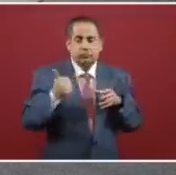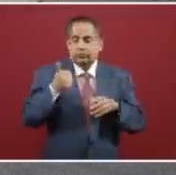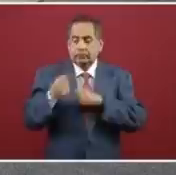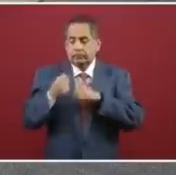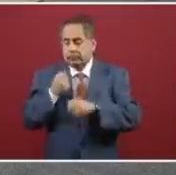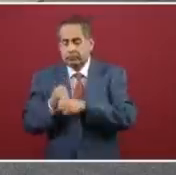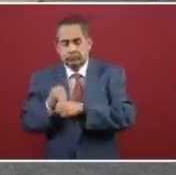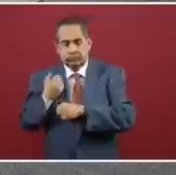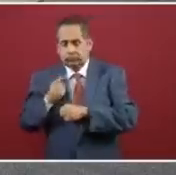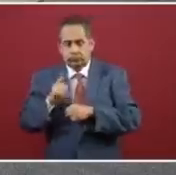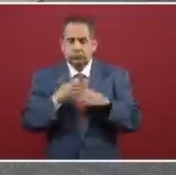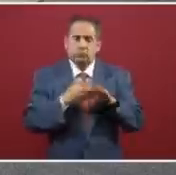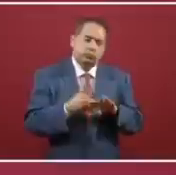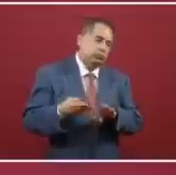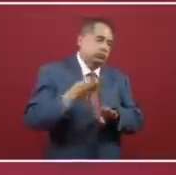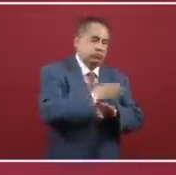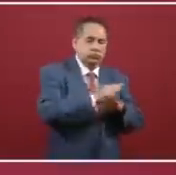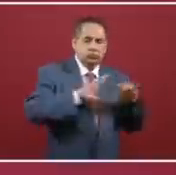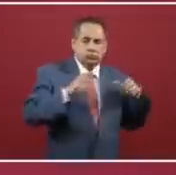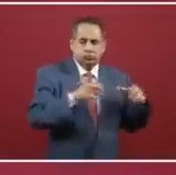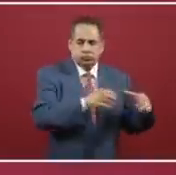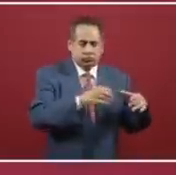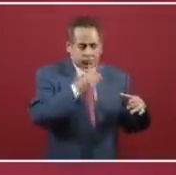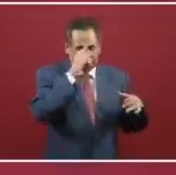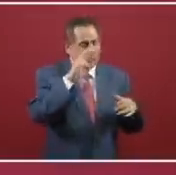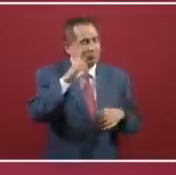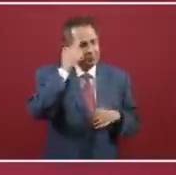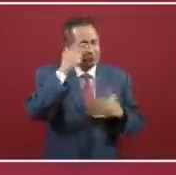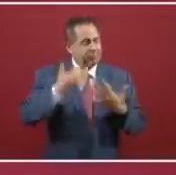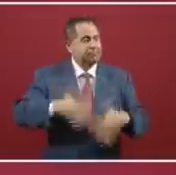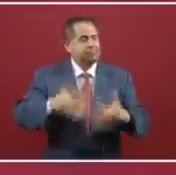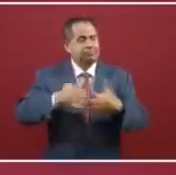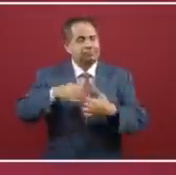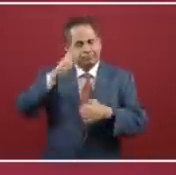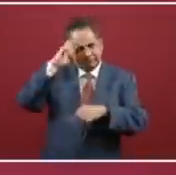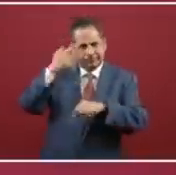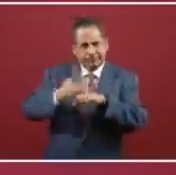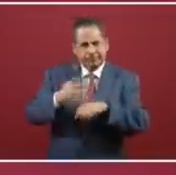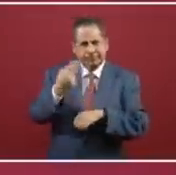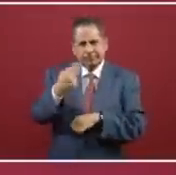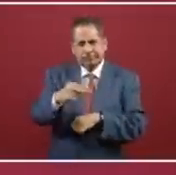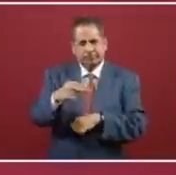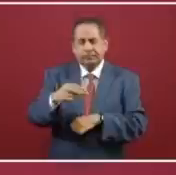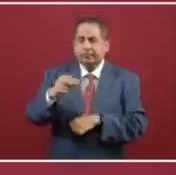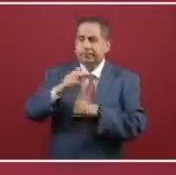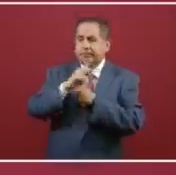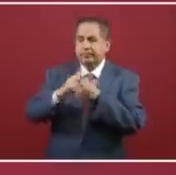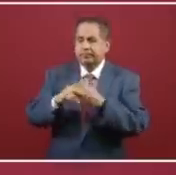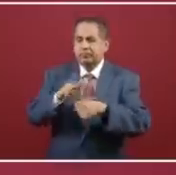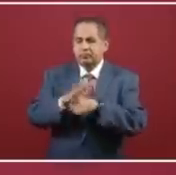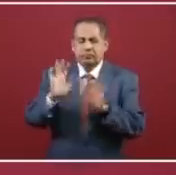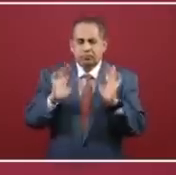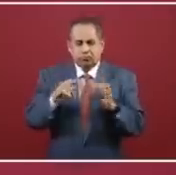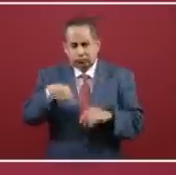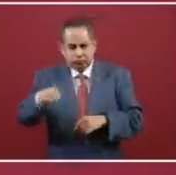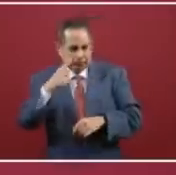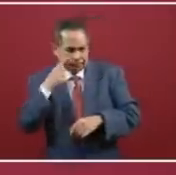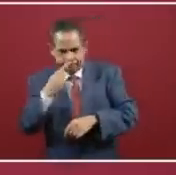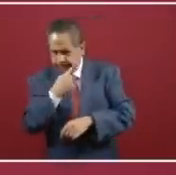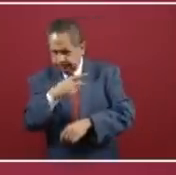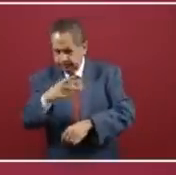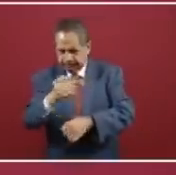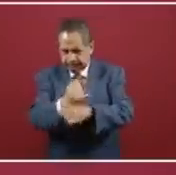pasado yo recuerdo que había una empresa extranjera no voy a decir de qué país es o les corresponde a